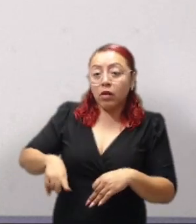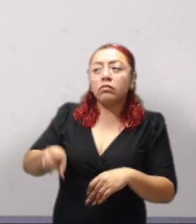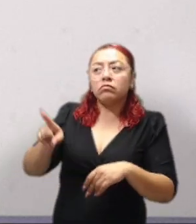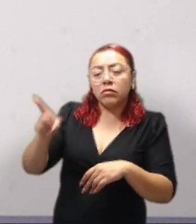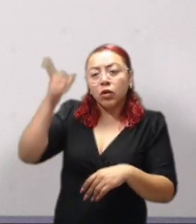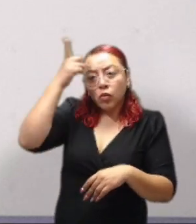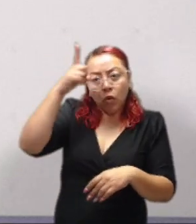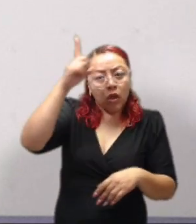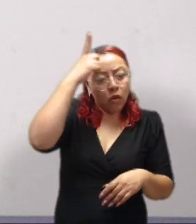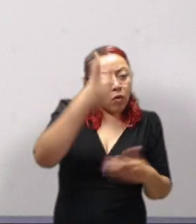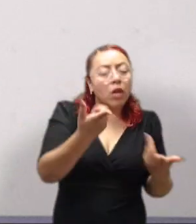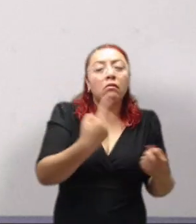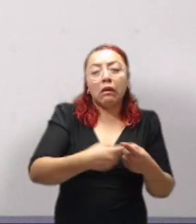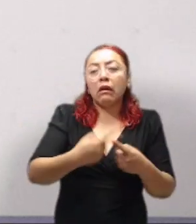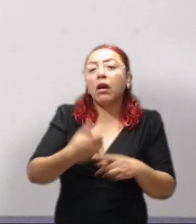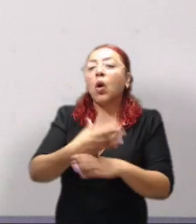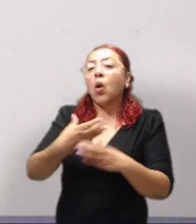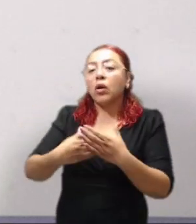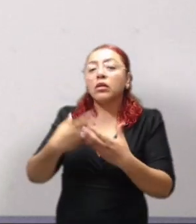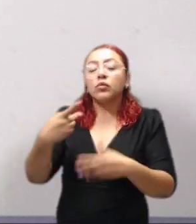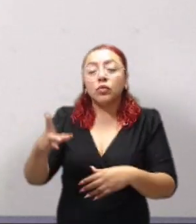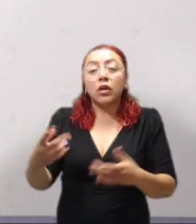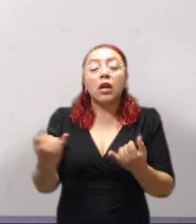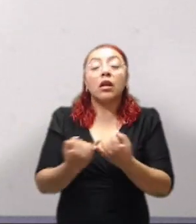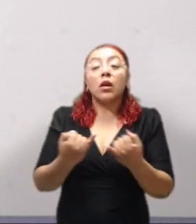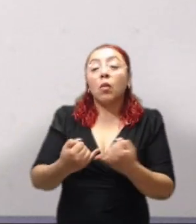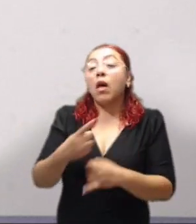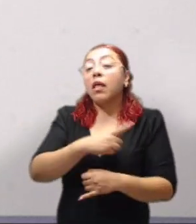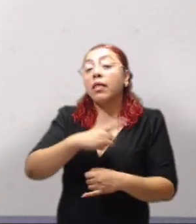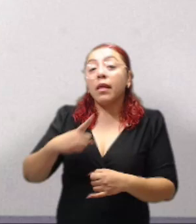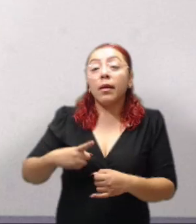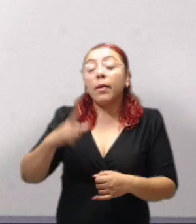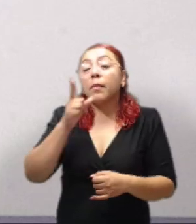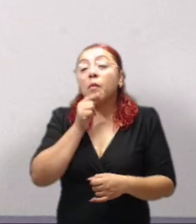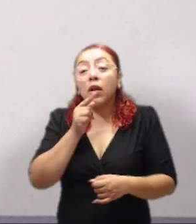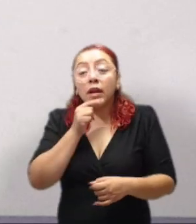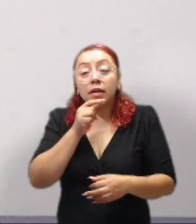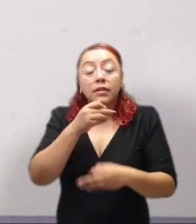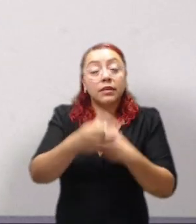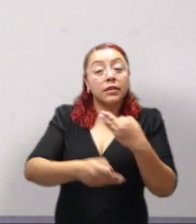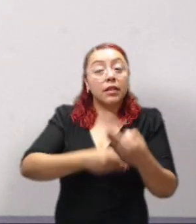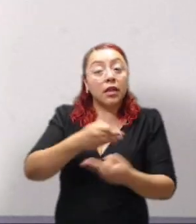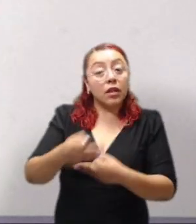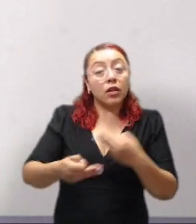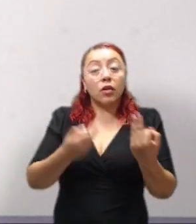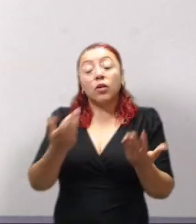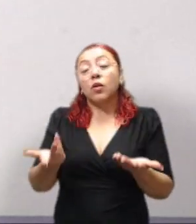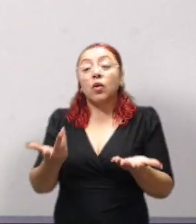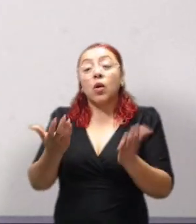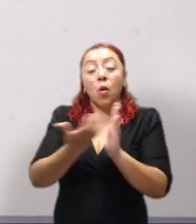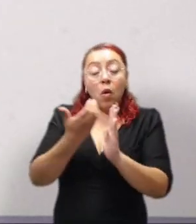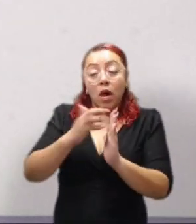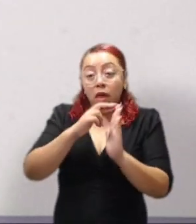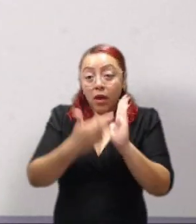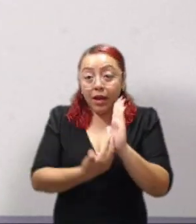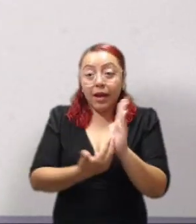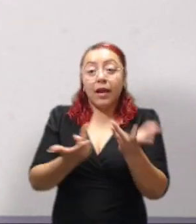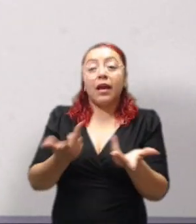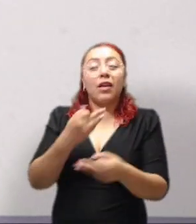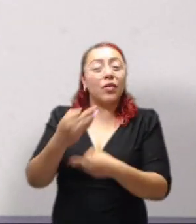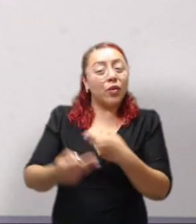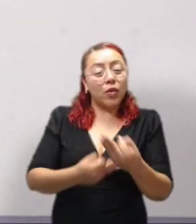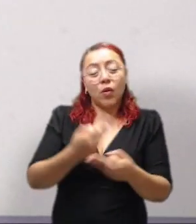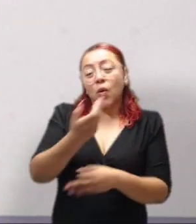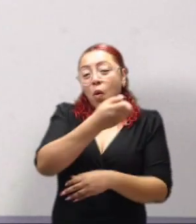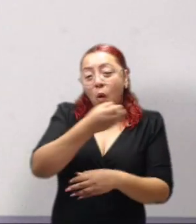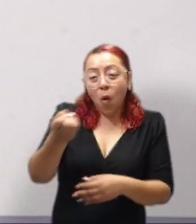el bando de policía y buen gobierno manuales organigrama y reglamentos municipales para que se pudiera tener más